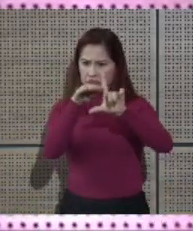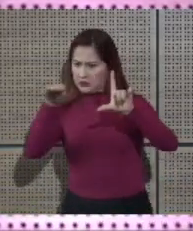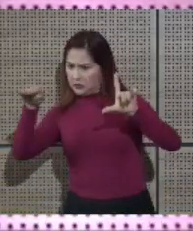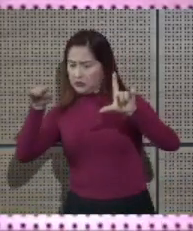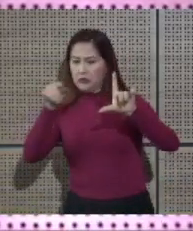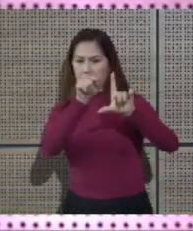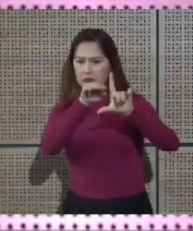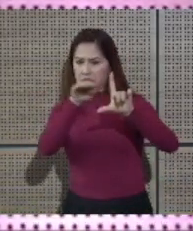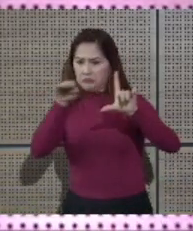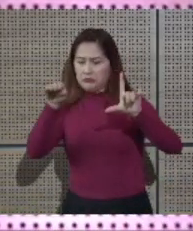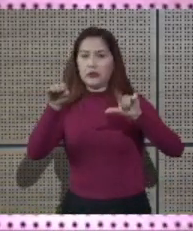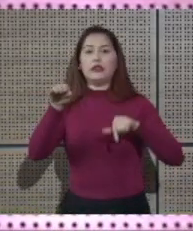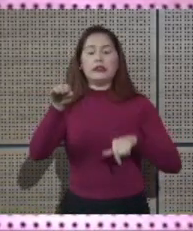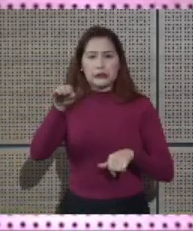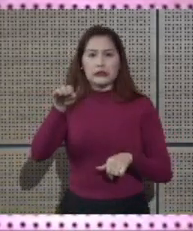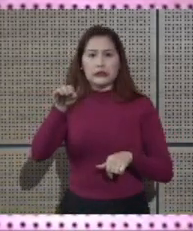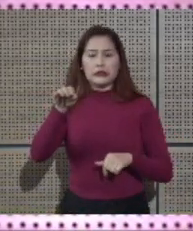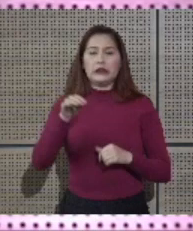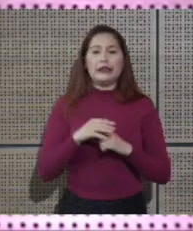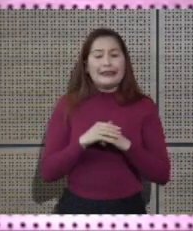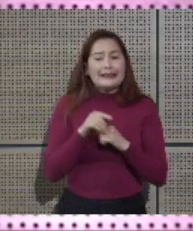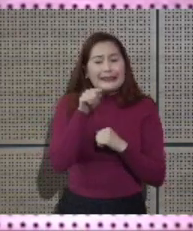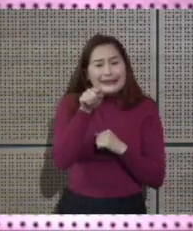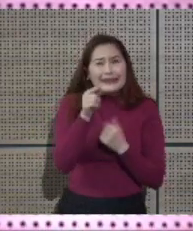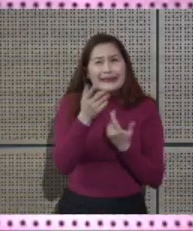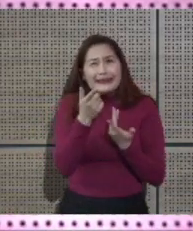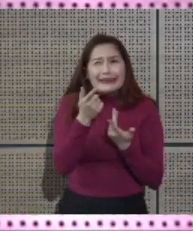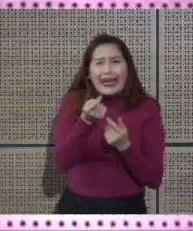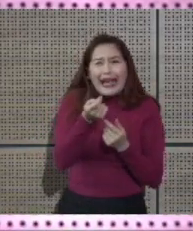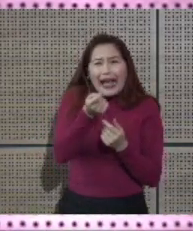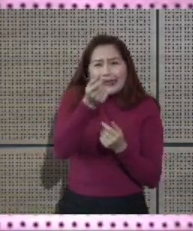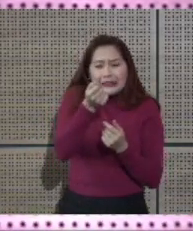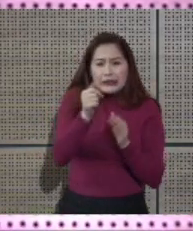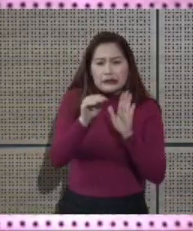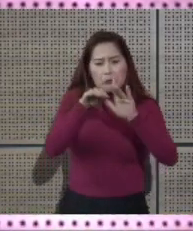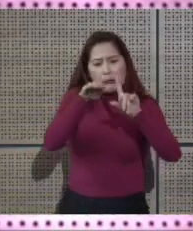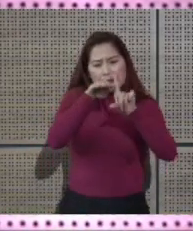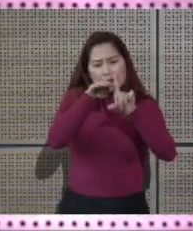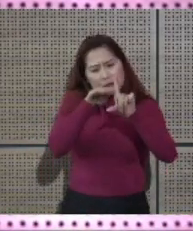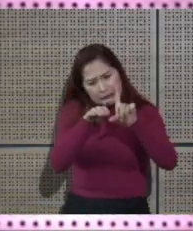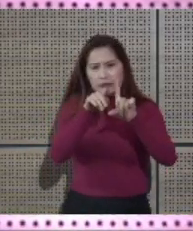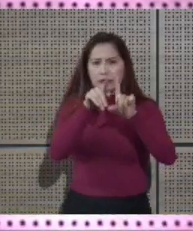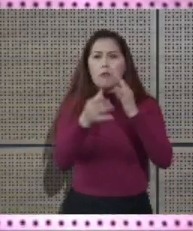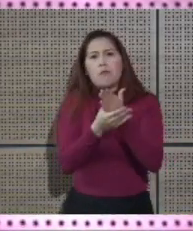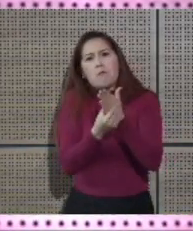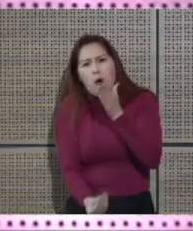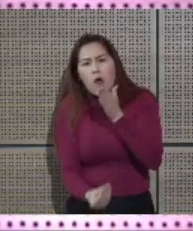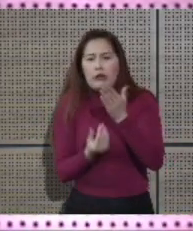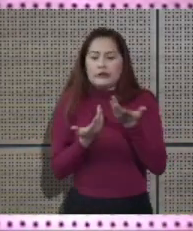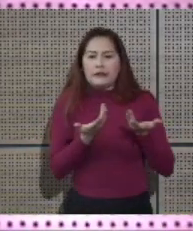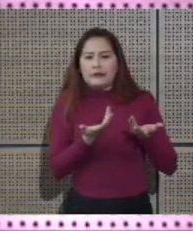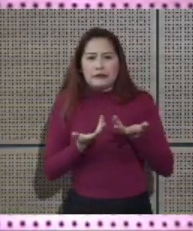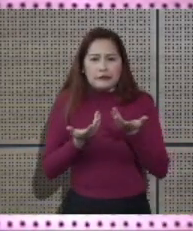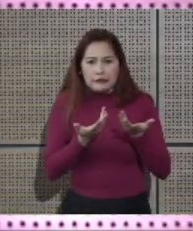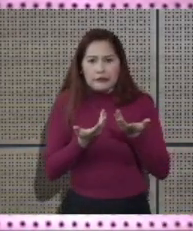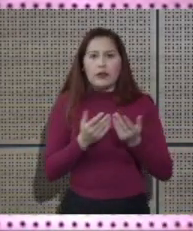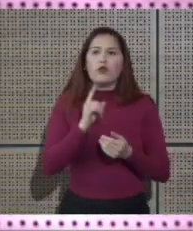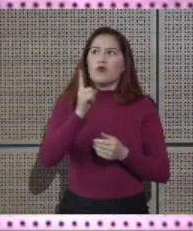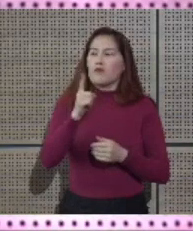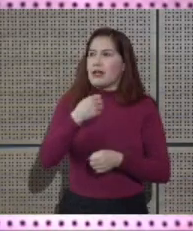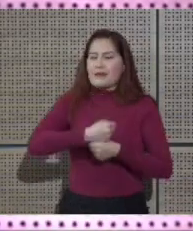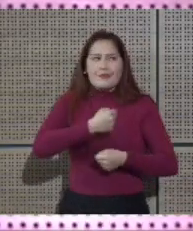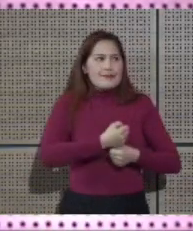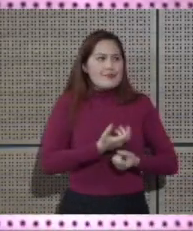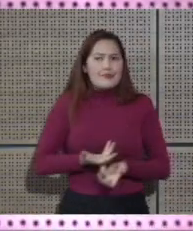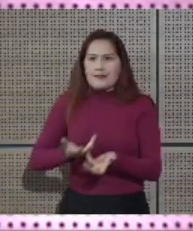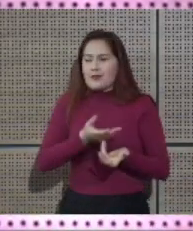de esa clase media está muy pegada todavía a la línea de la pobreza. Apenas salieron en los últimos años de esa situación precisamente por